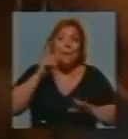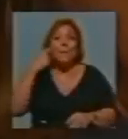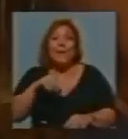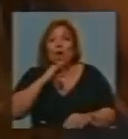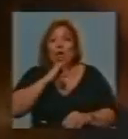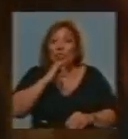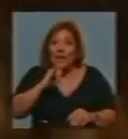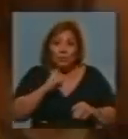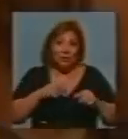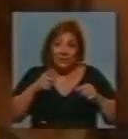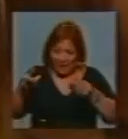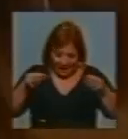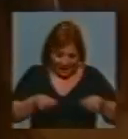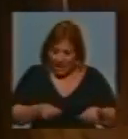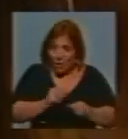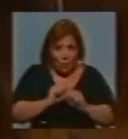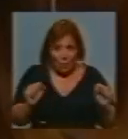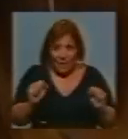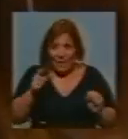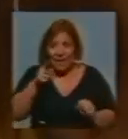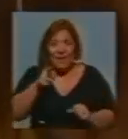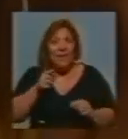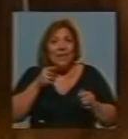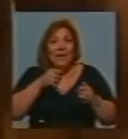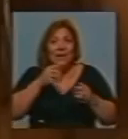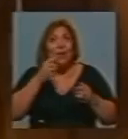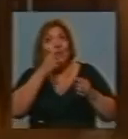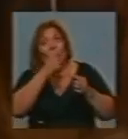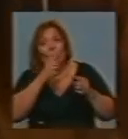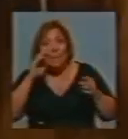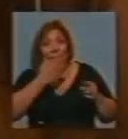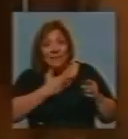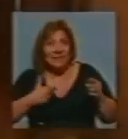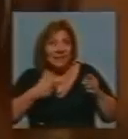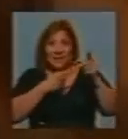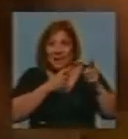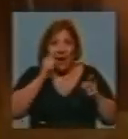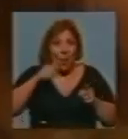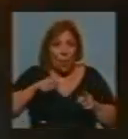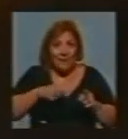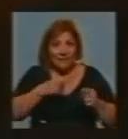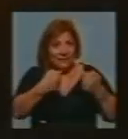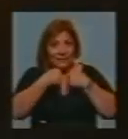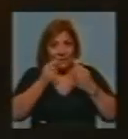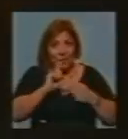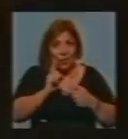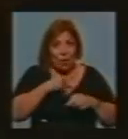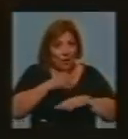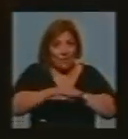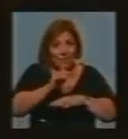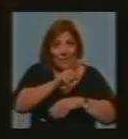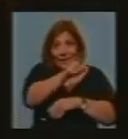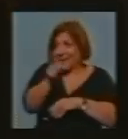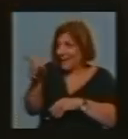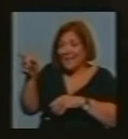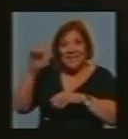denuncia de Ayala. En el fallo, Canessa afirma que el juzgamiento del presidente no se comete a los jueces sino al Senado y que la acusación